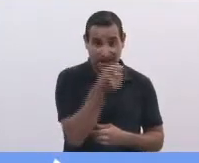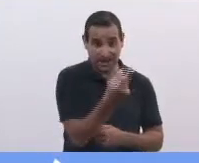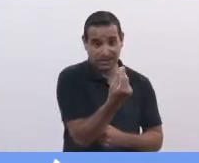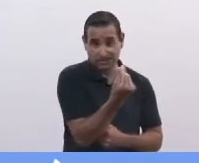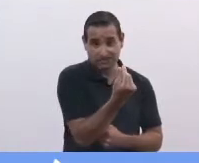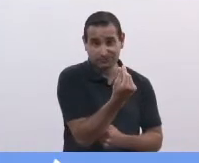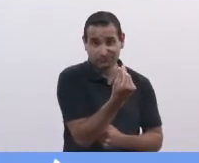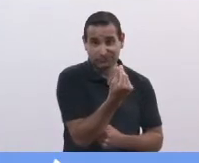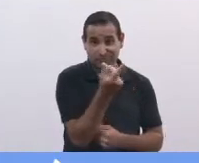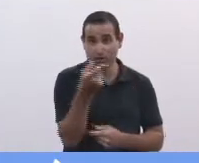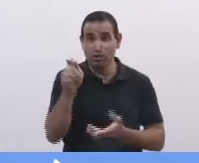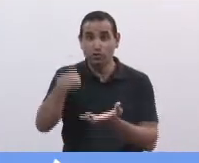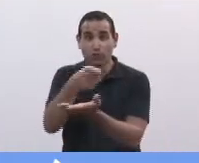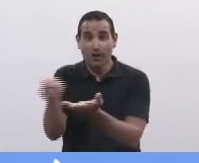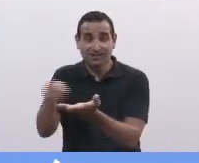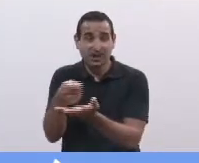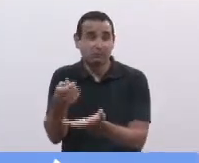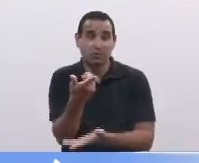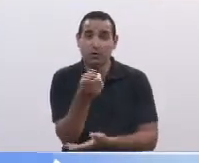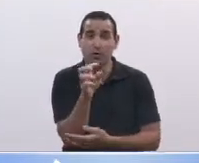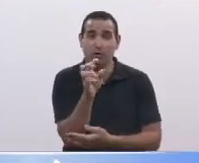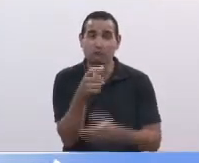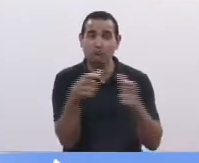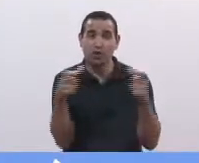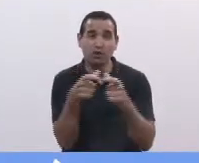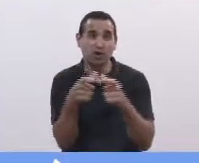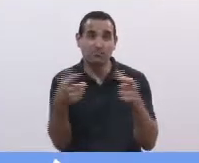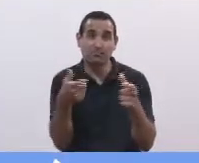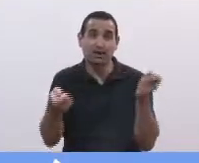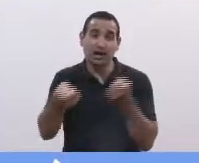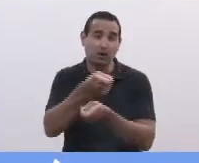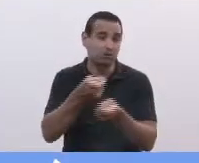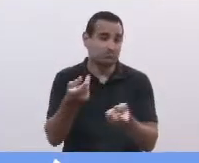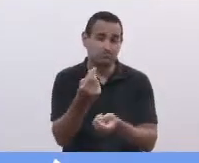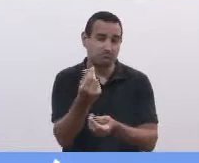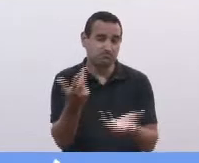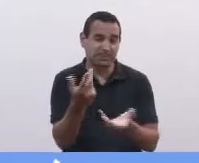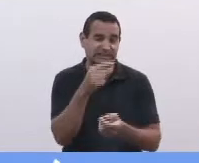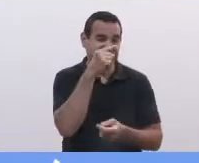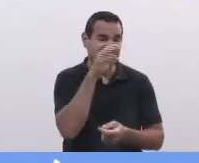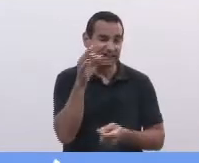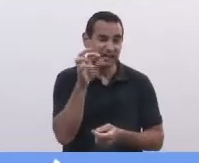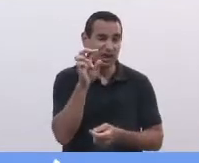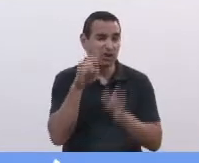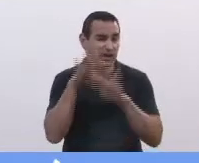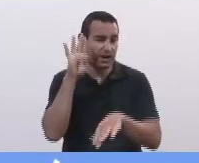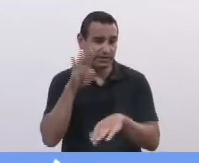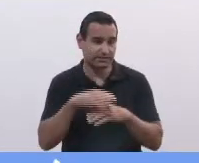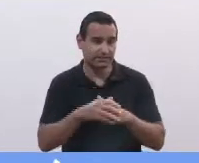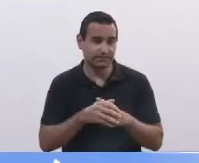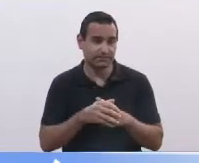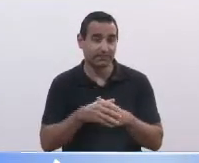oficial, con esa subasta, los bonos costarían o valdrían en el mercado más de